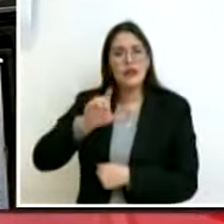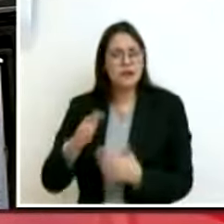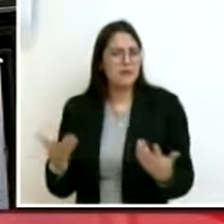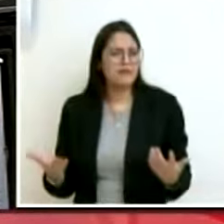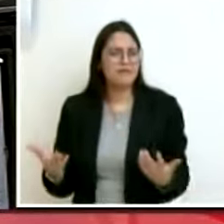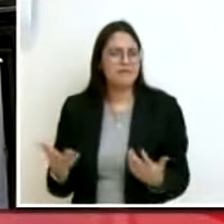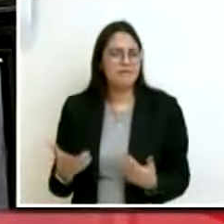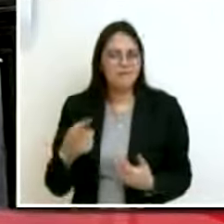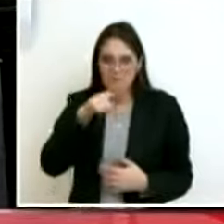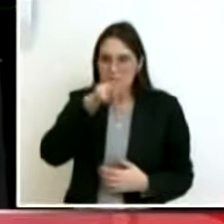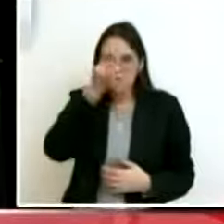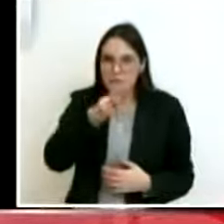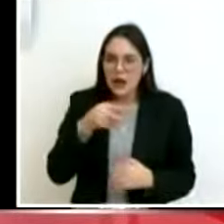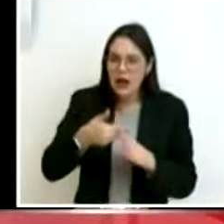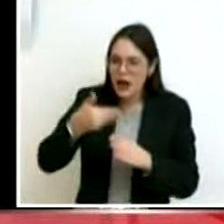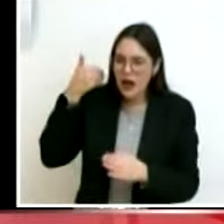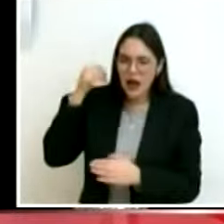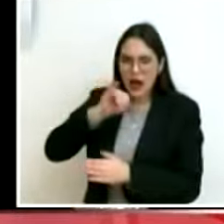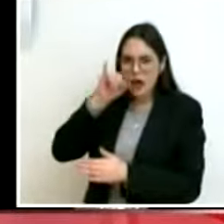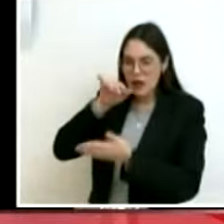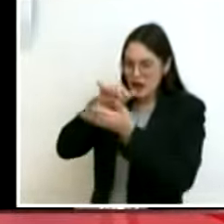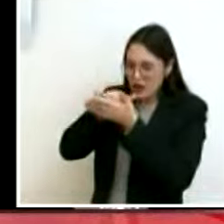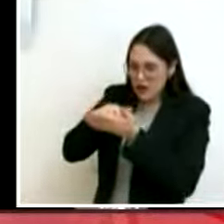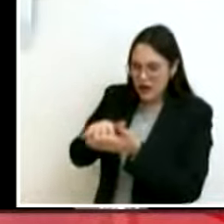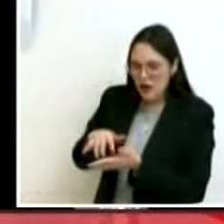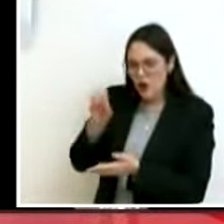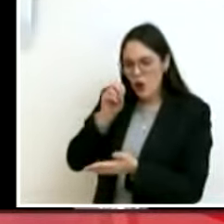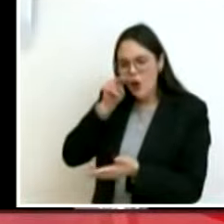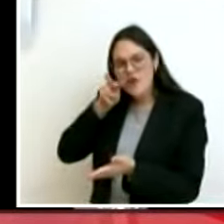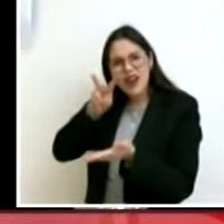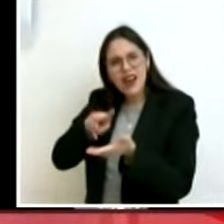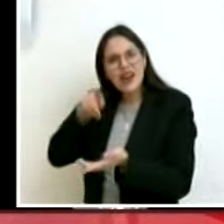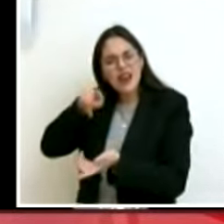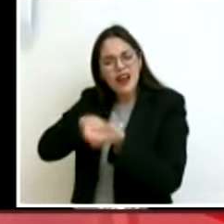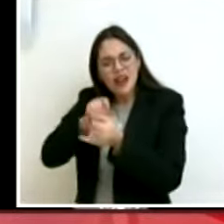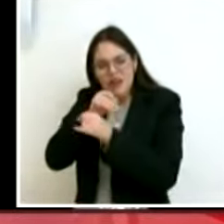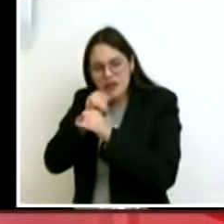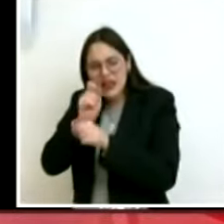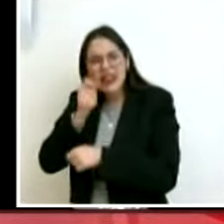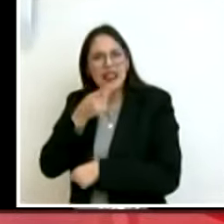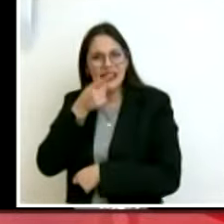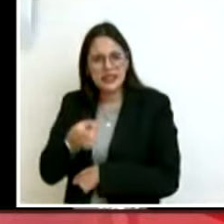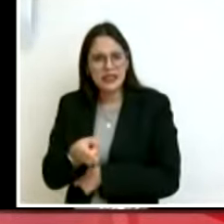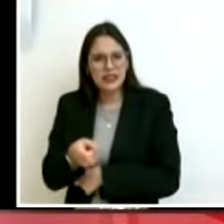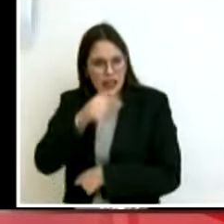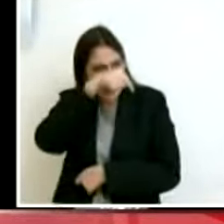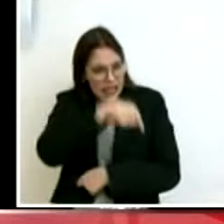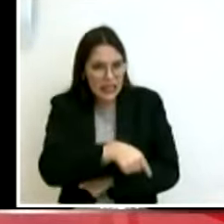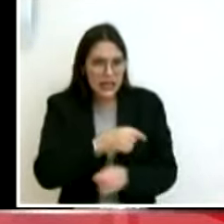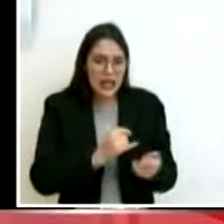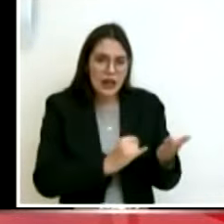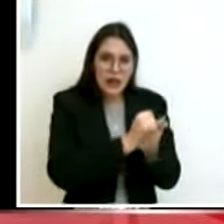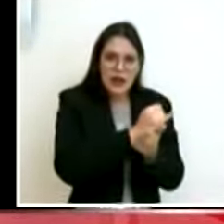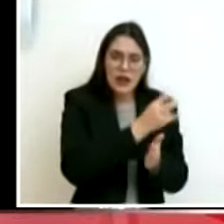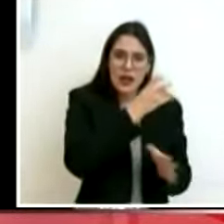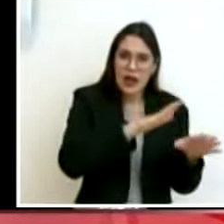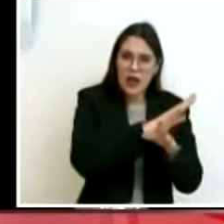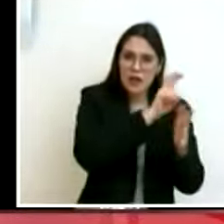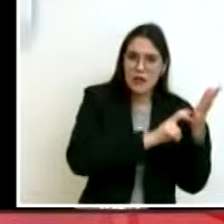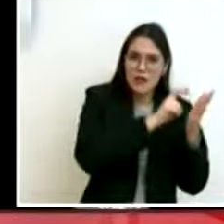se nota que no saben de qué están hablando. Por supuesto que no se pone en riesgo ningún tratado de libre